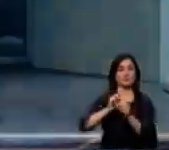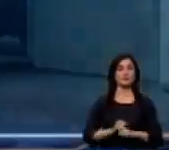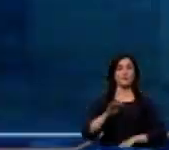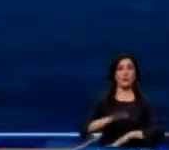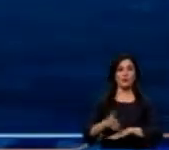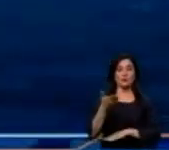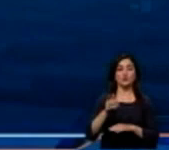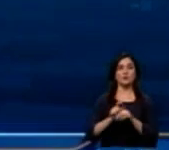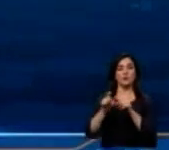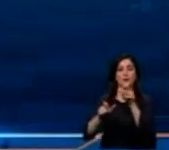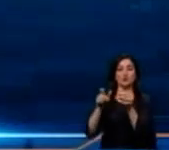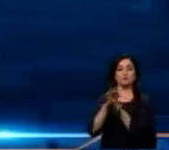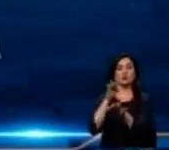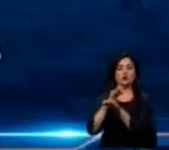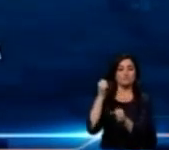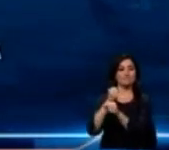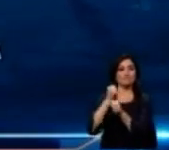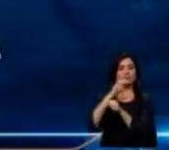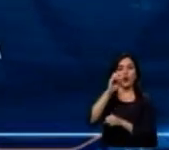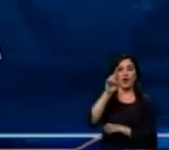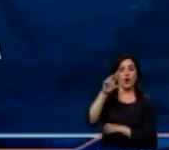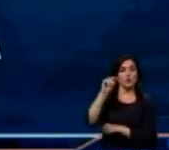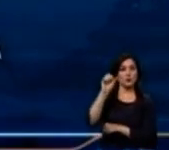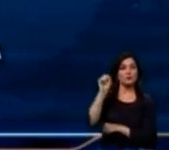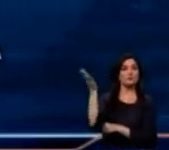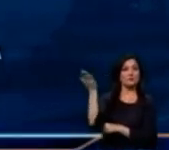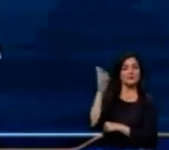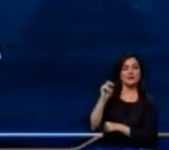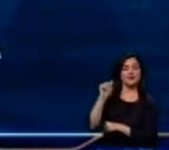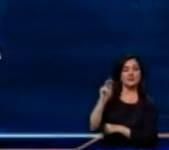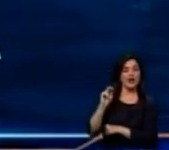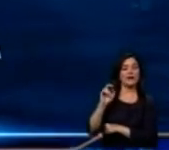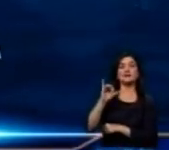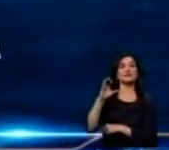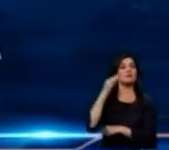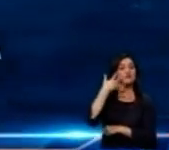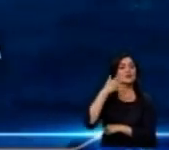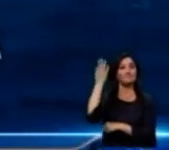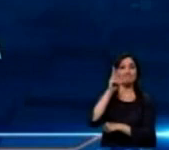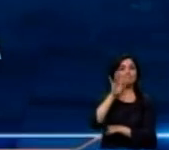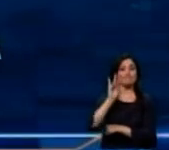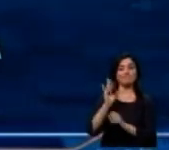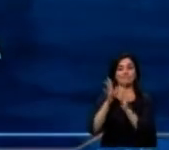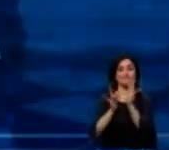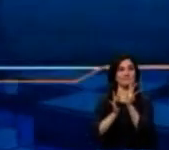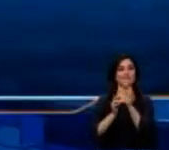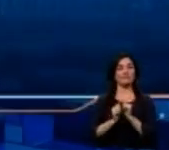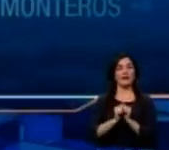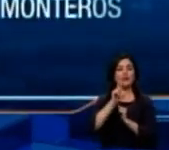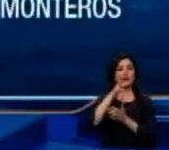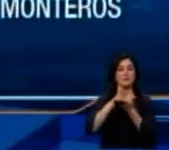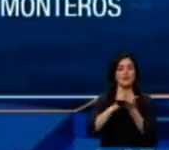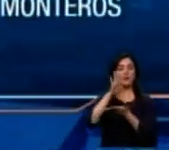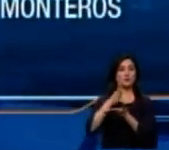los ejecutivos de Sedatos, Carlos y Nancy Córdoba, deberán acudir el 27 de abril a las 15:30 y 16:30. También